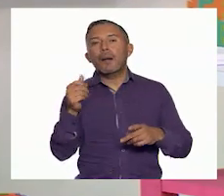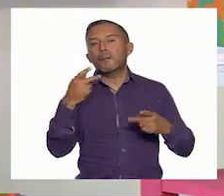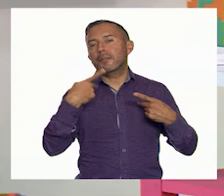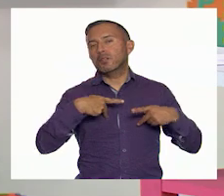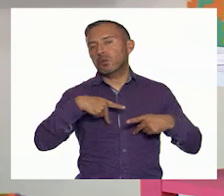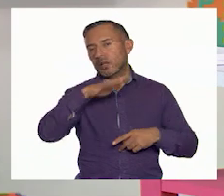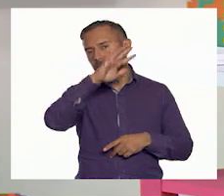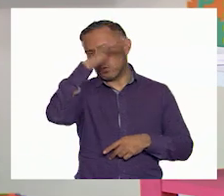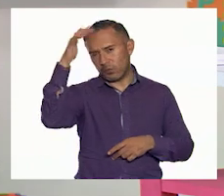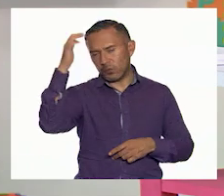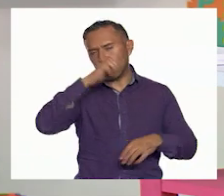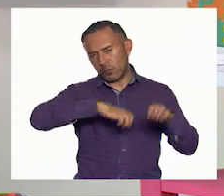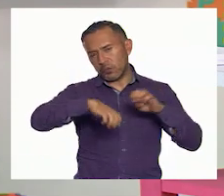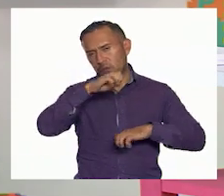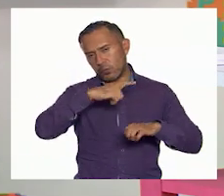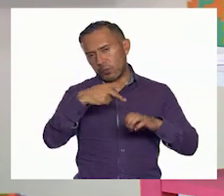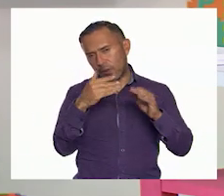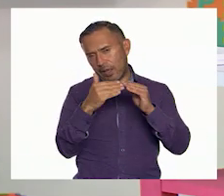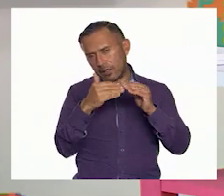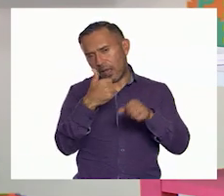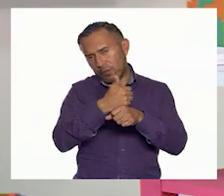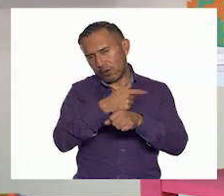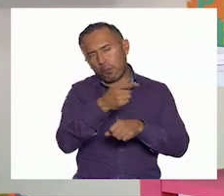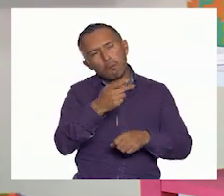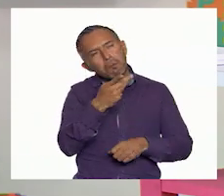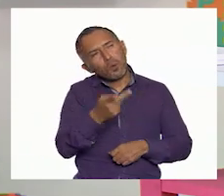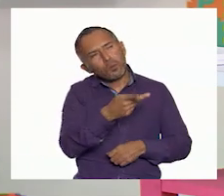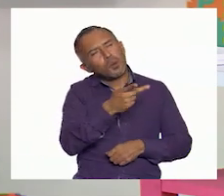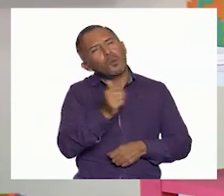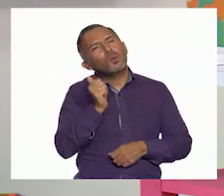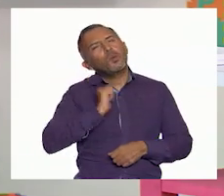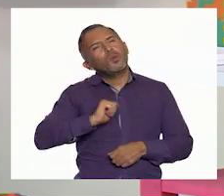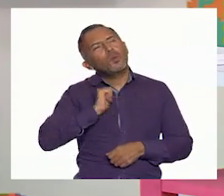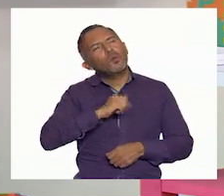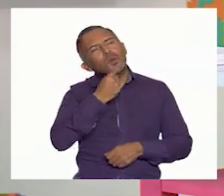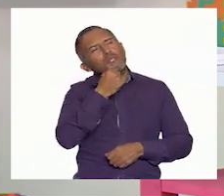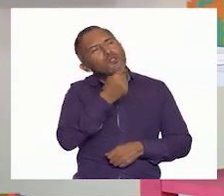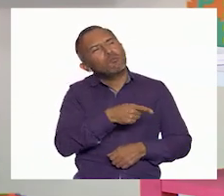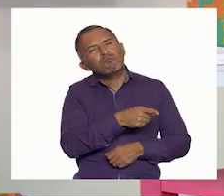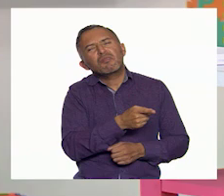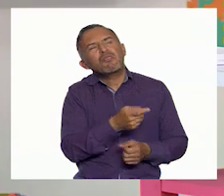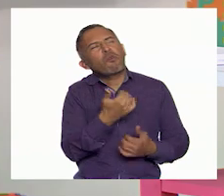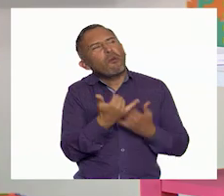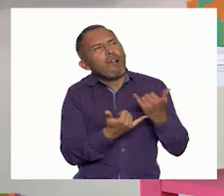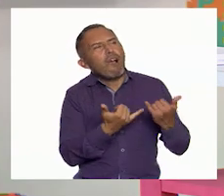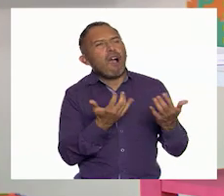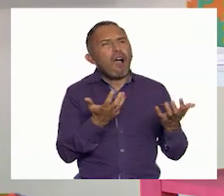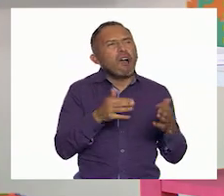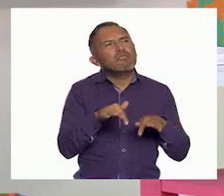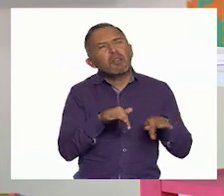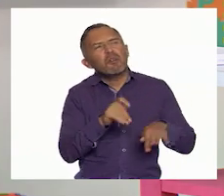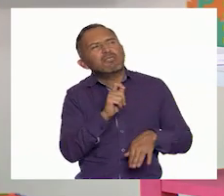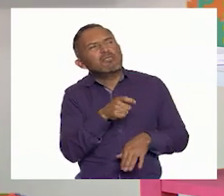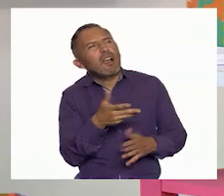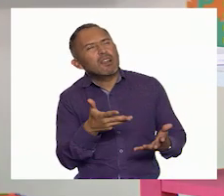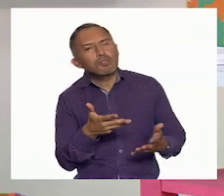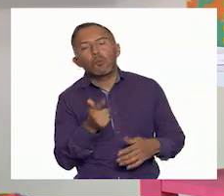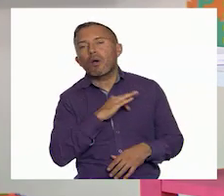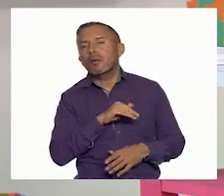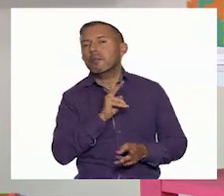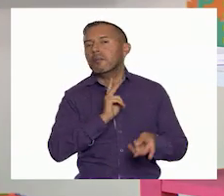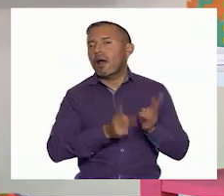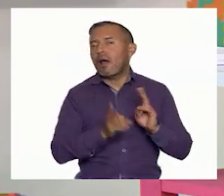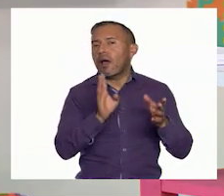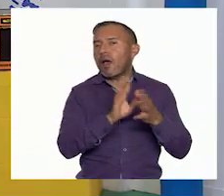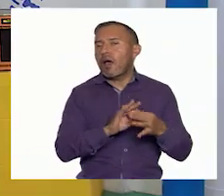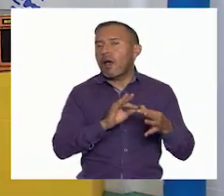adultos mayores que tengan en su casa, pregúntenles qué actividades hacían ellos cuando eran niños, para que les platiquen y se imaginen cómo es que